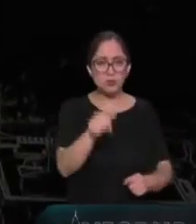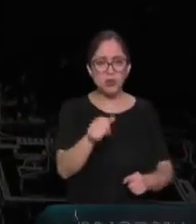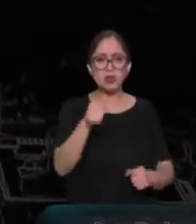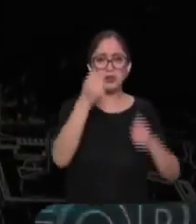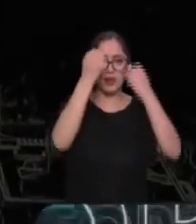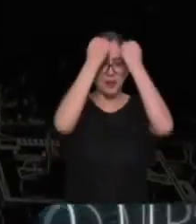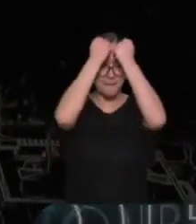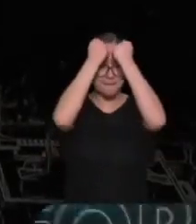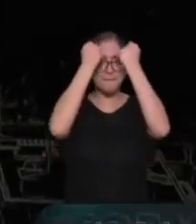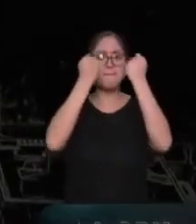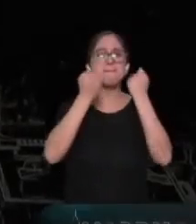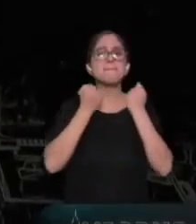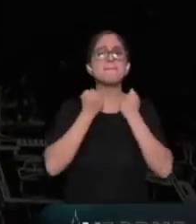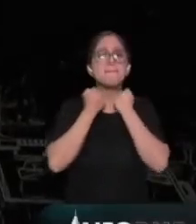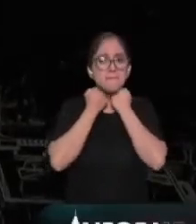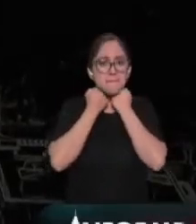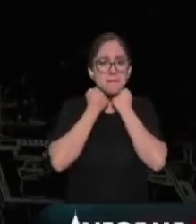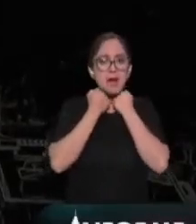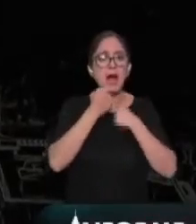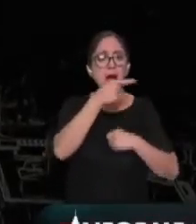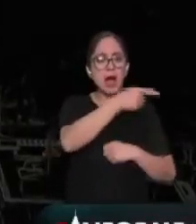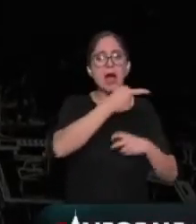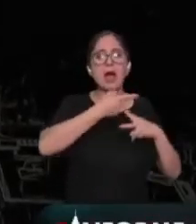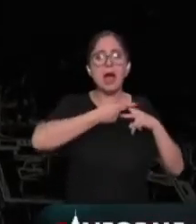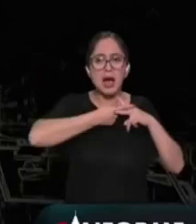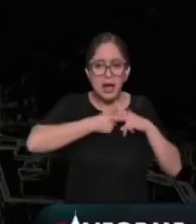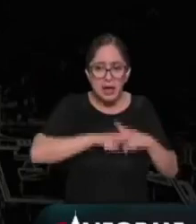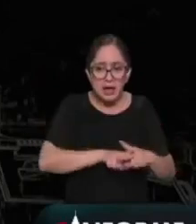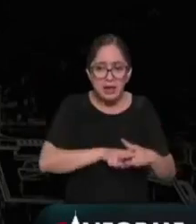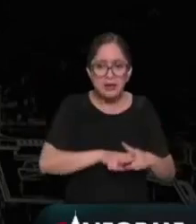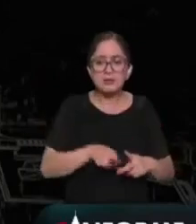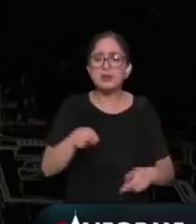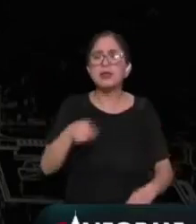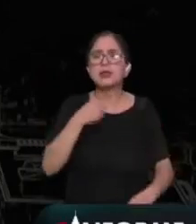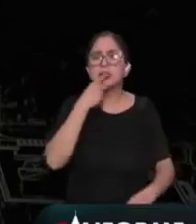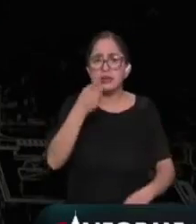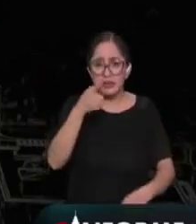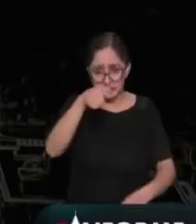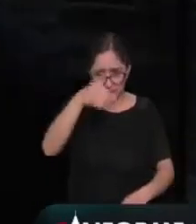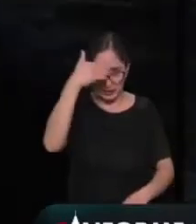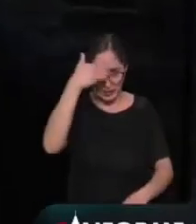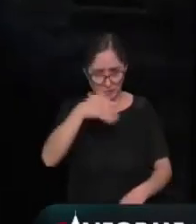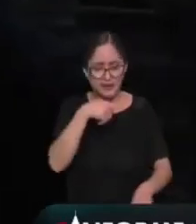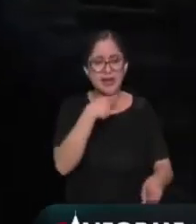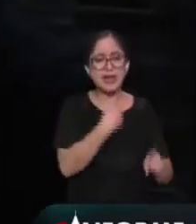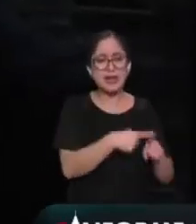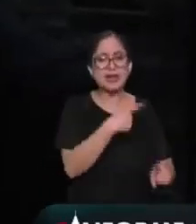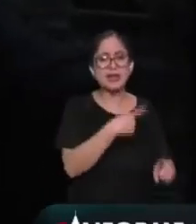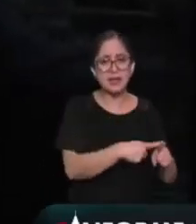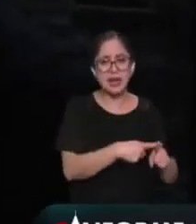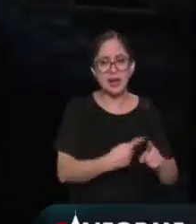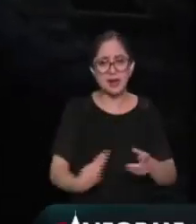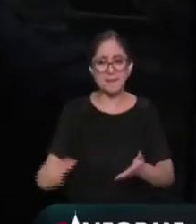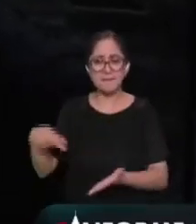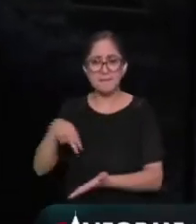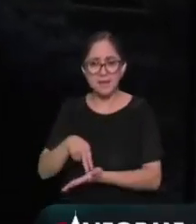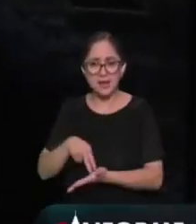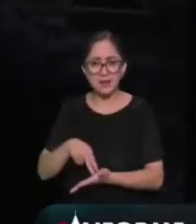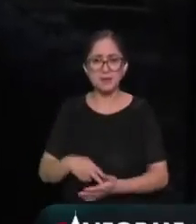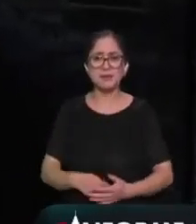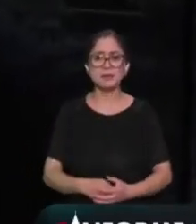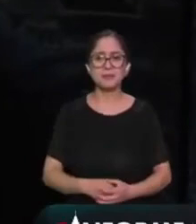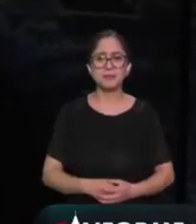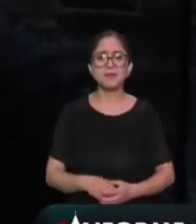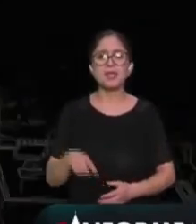pasamontañas y de ahí empieza. Lo primero que le dicen, ¿sabes de parte de quién venimos, verdad? Sí, dice Brenda, de la